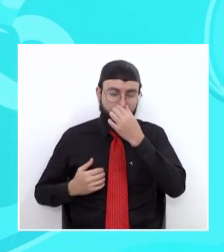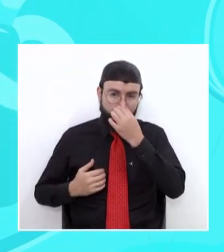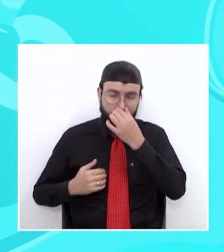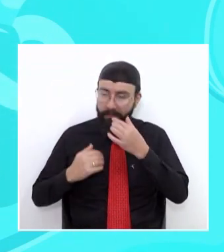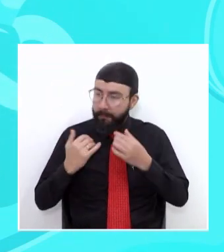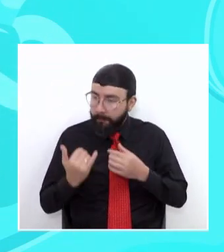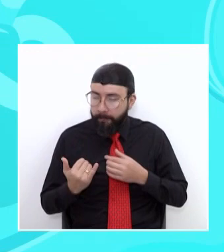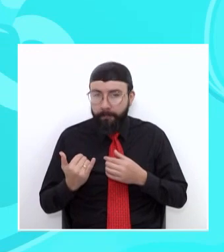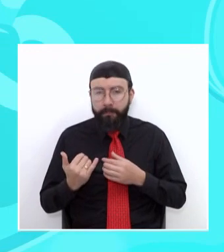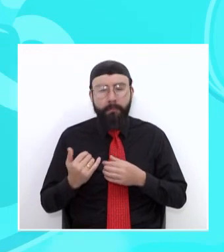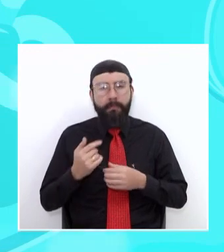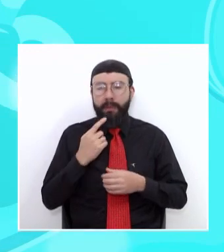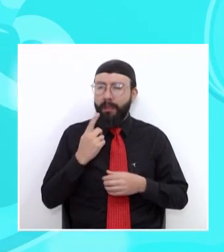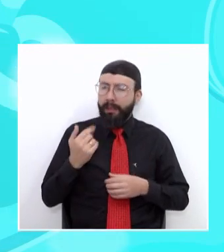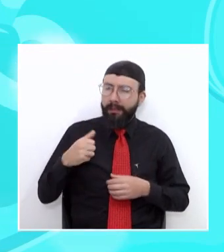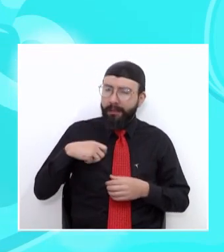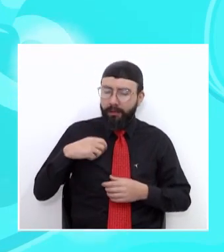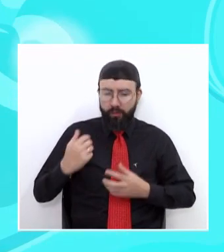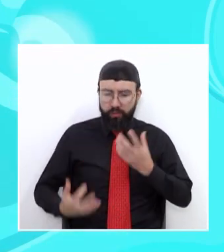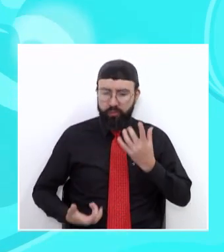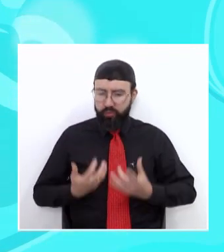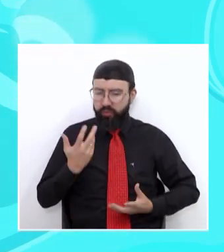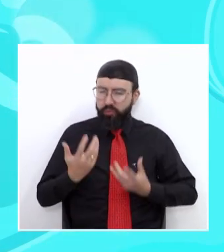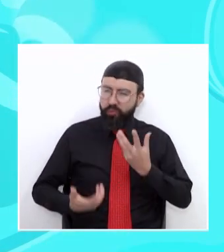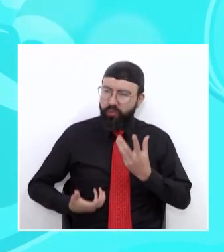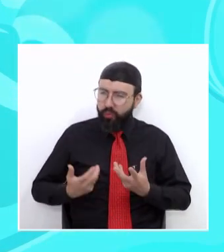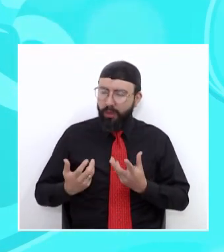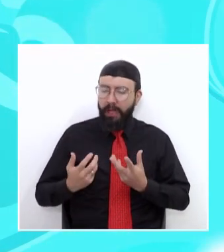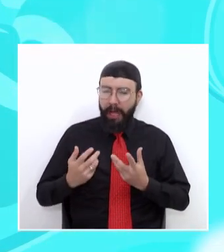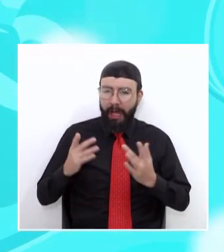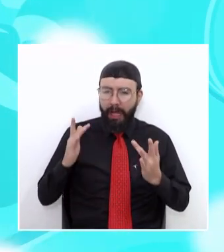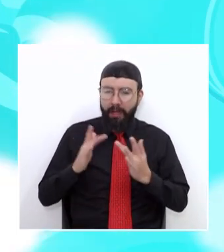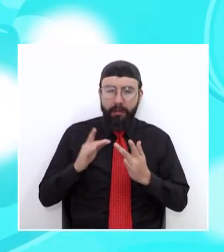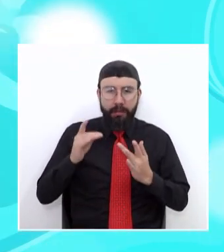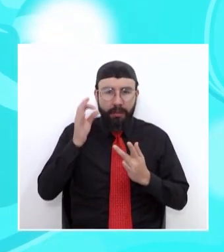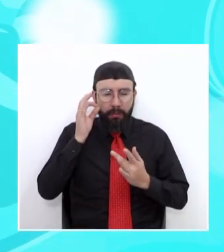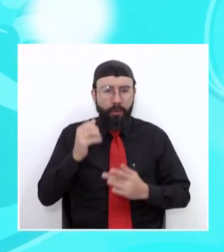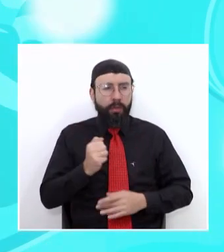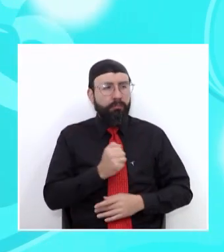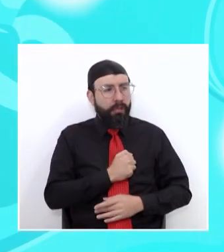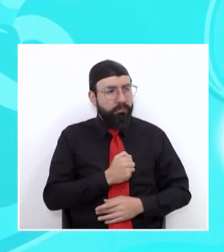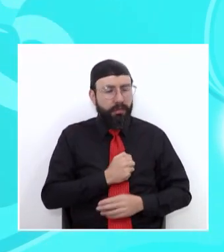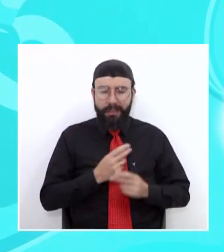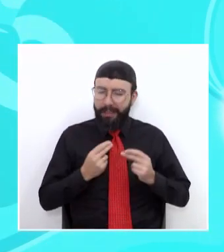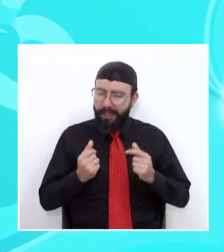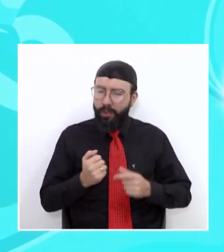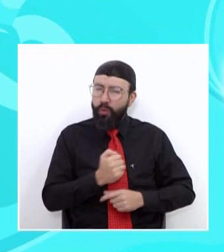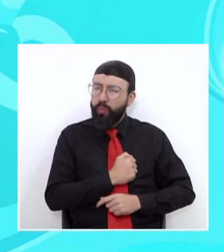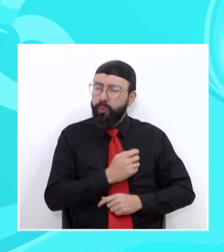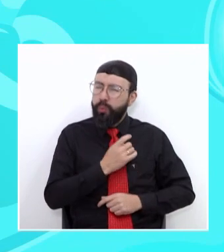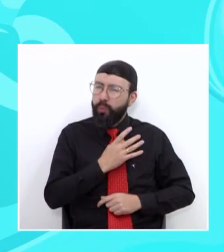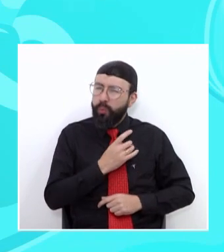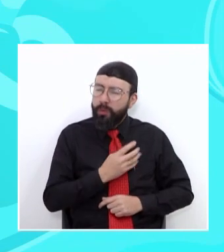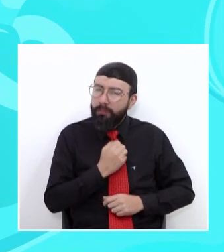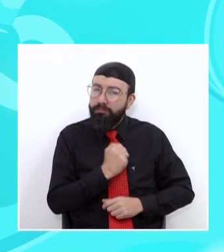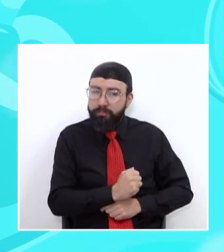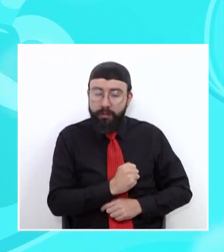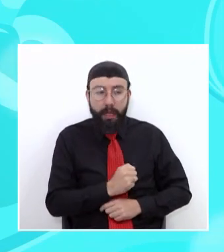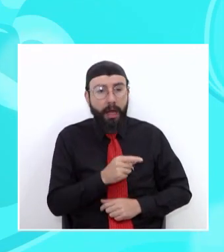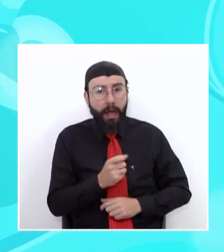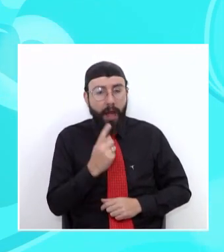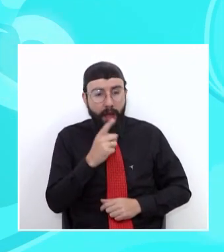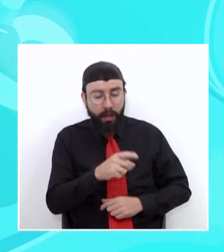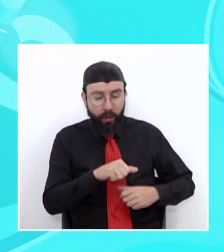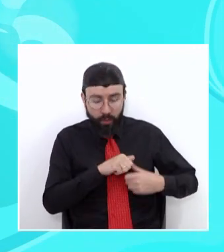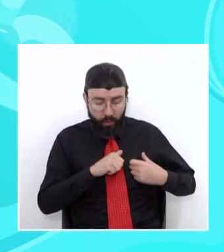fuego. El fuego está asociado a posibles cardiopatías, taquicardias, digamos que todo lo que tenga que ver con la parte